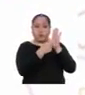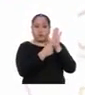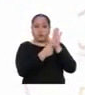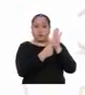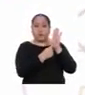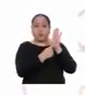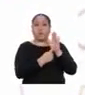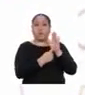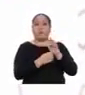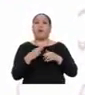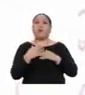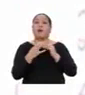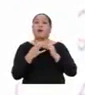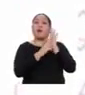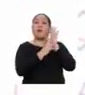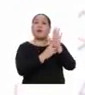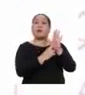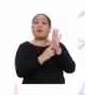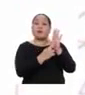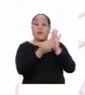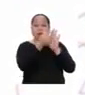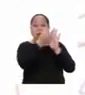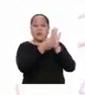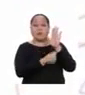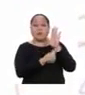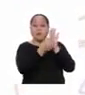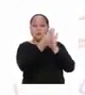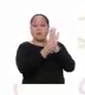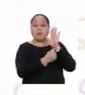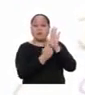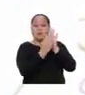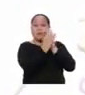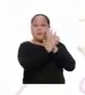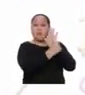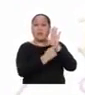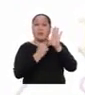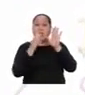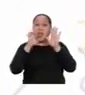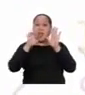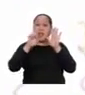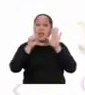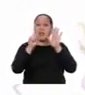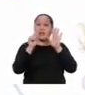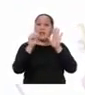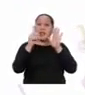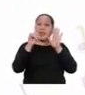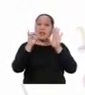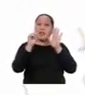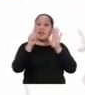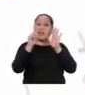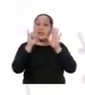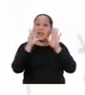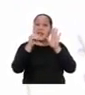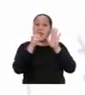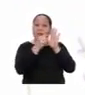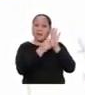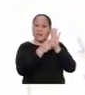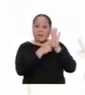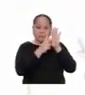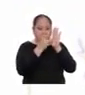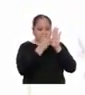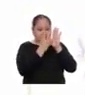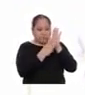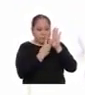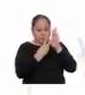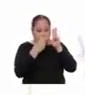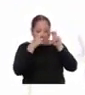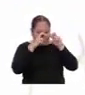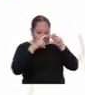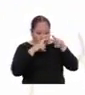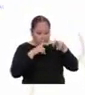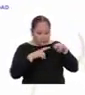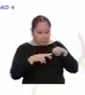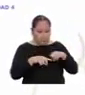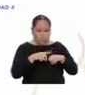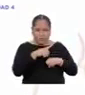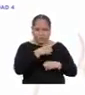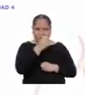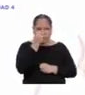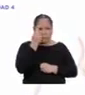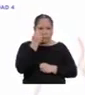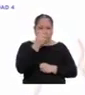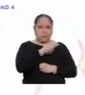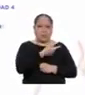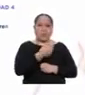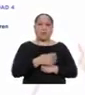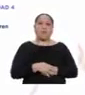que representaremos los datos mediante gráficos estadísticos para su lectura, análisis e interpretación. Y